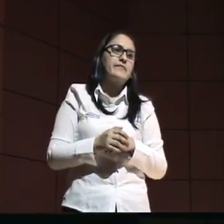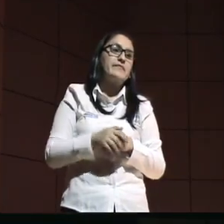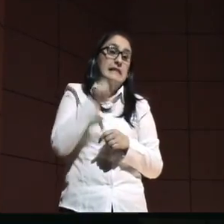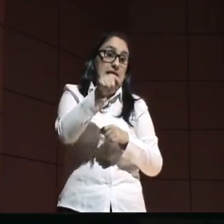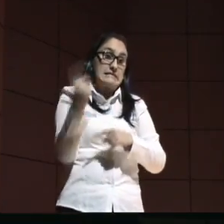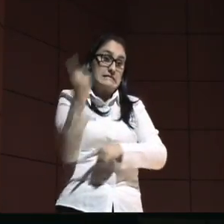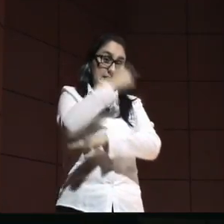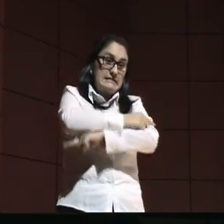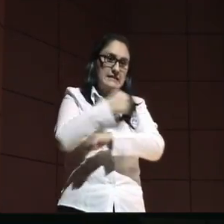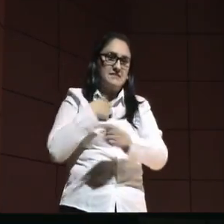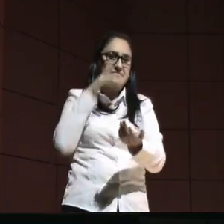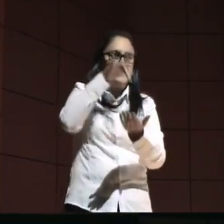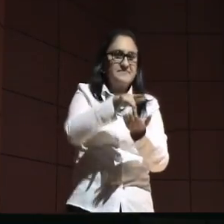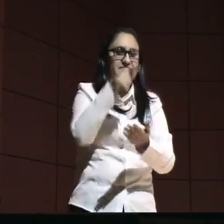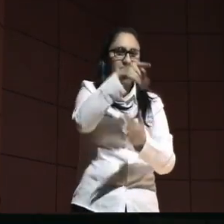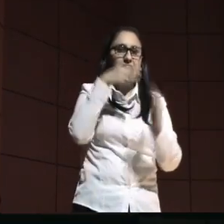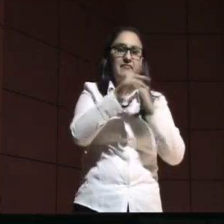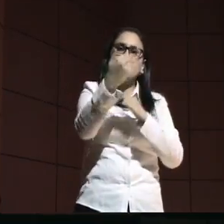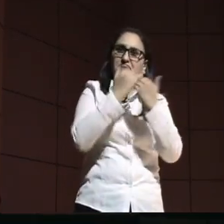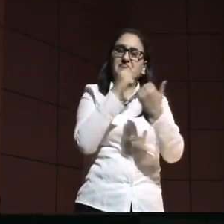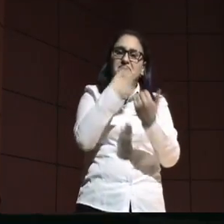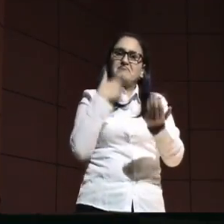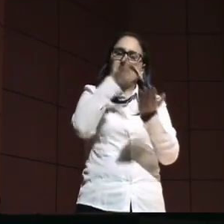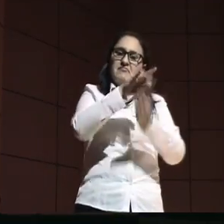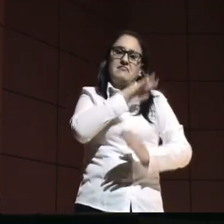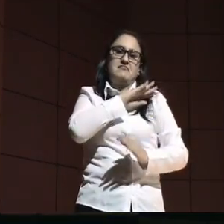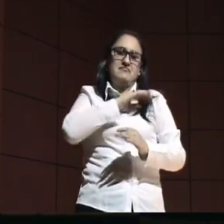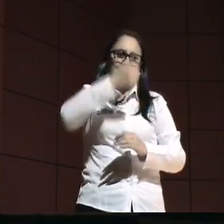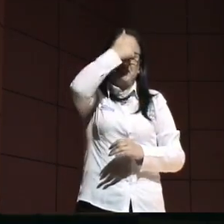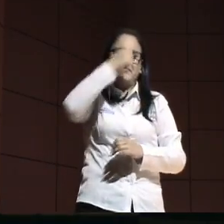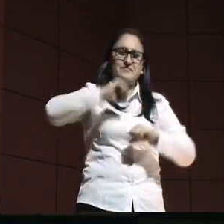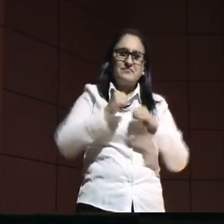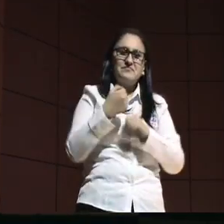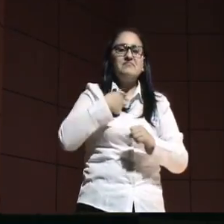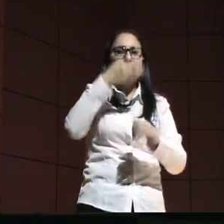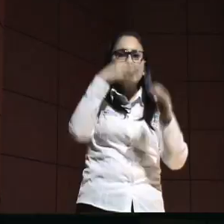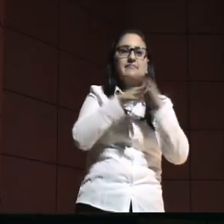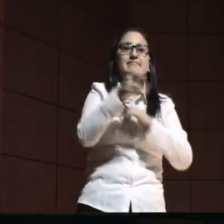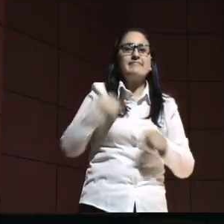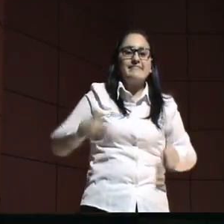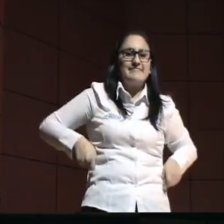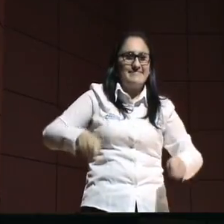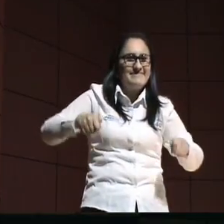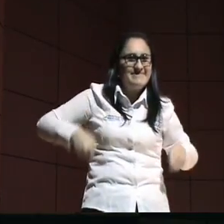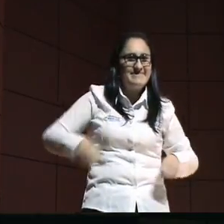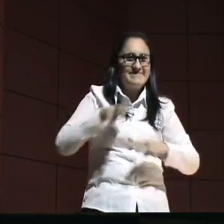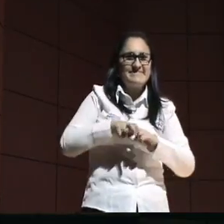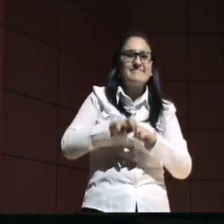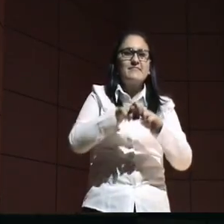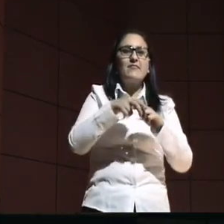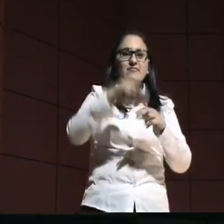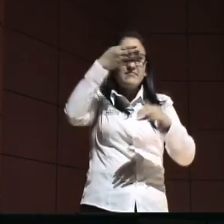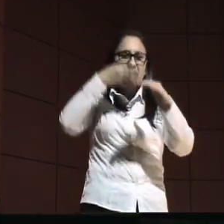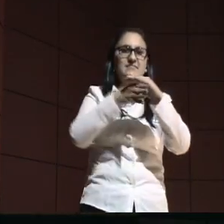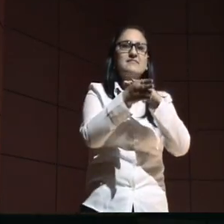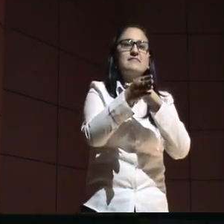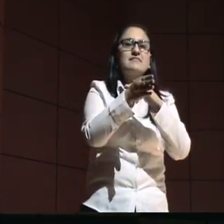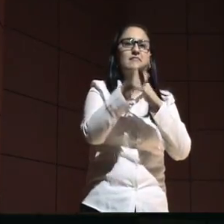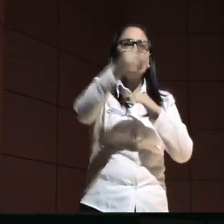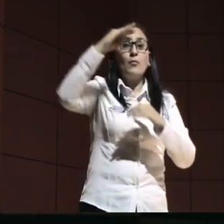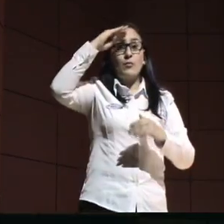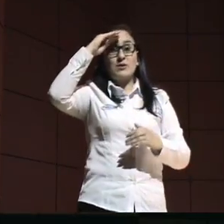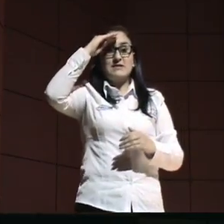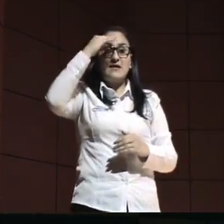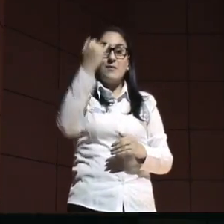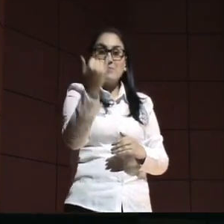ese día de galardones me dirigí a la Alcaldía Mayor de Bogotá, en el momento en el cual quise ingresar en mi silla de ruedas por la entrada. Los